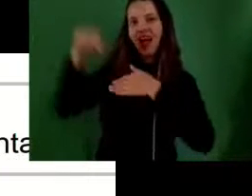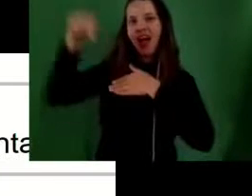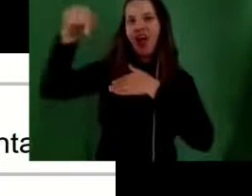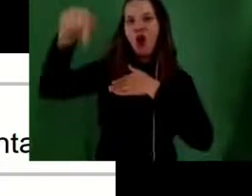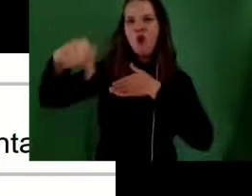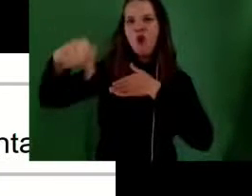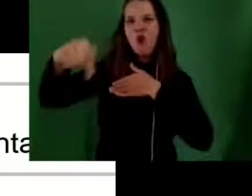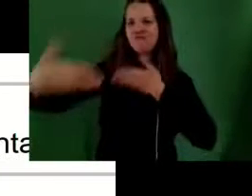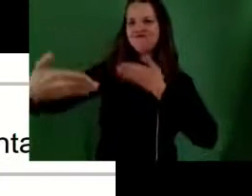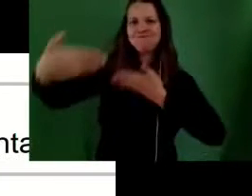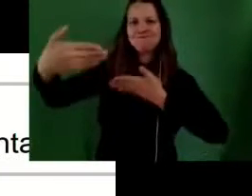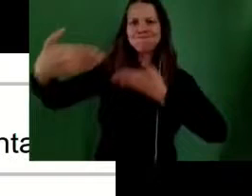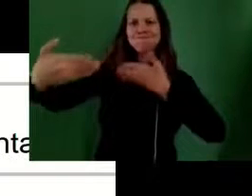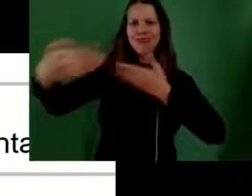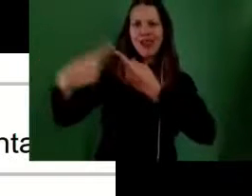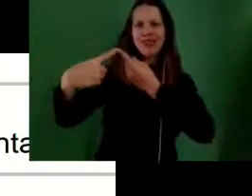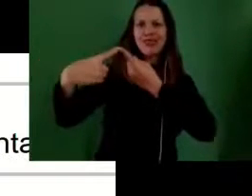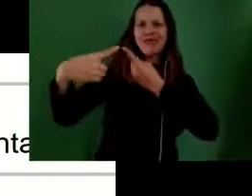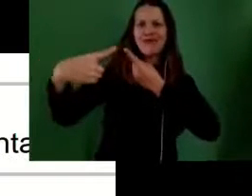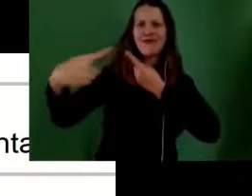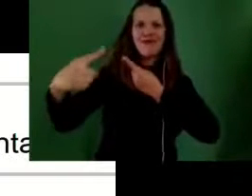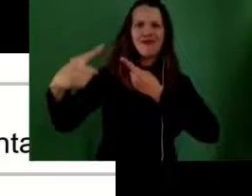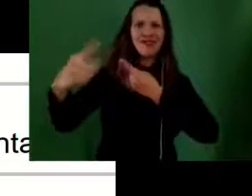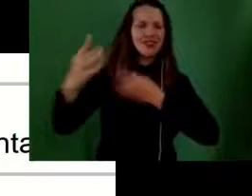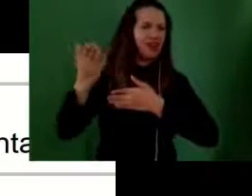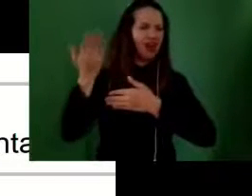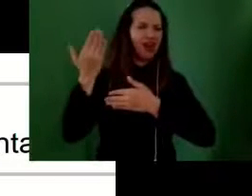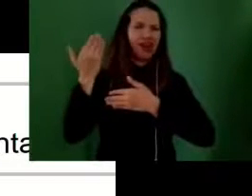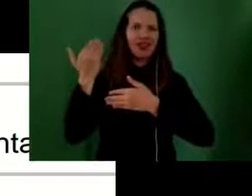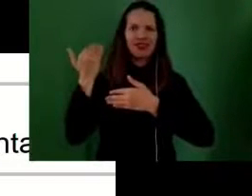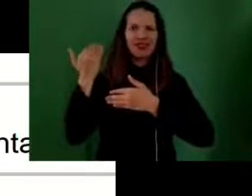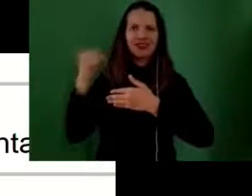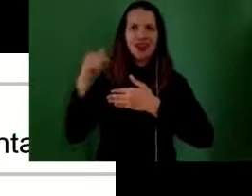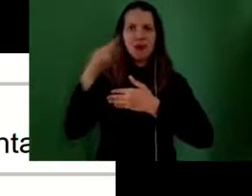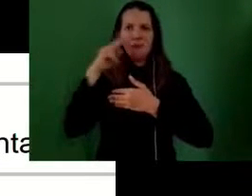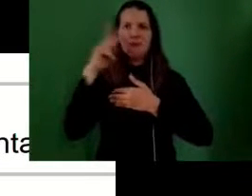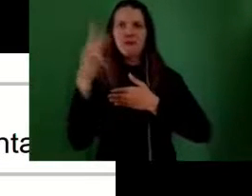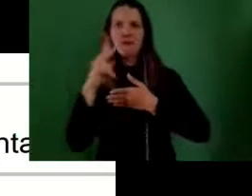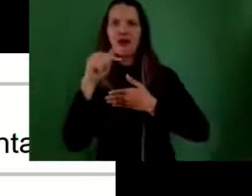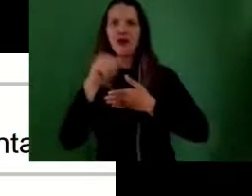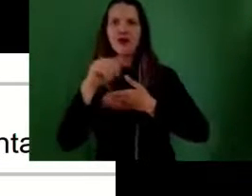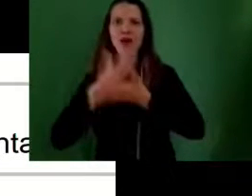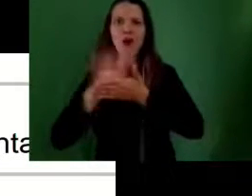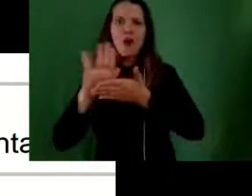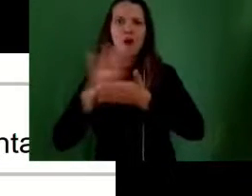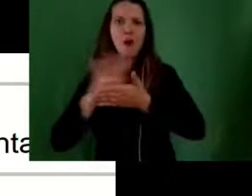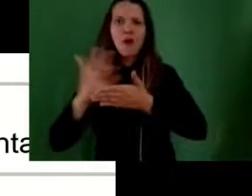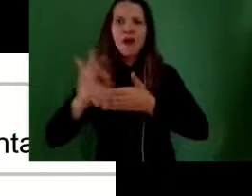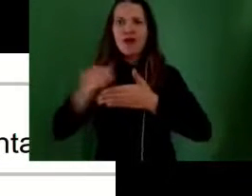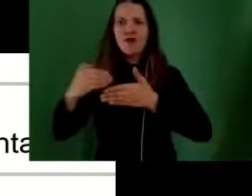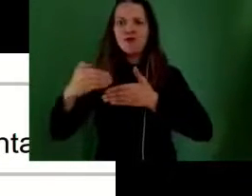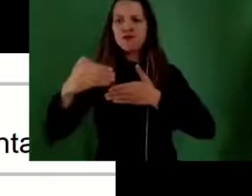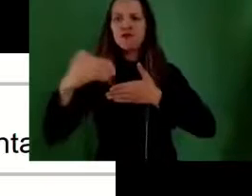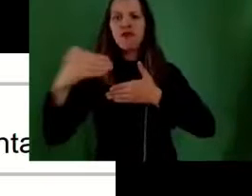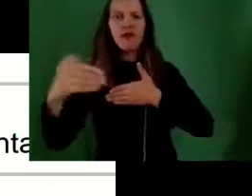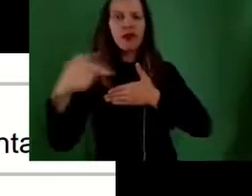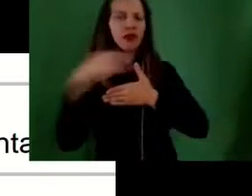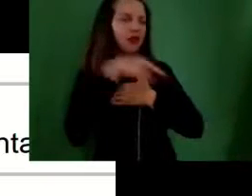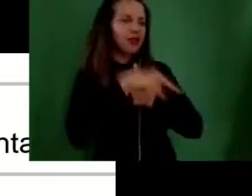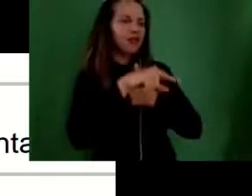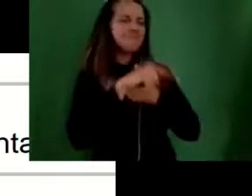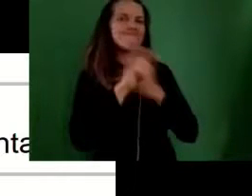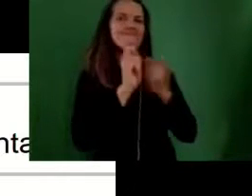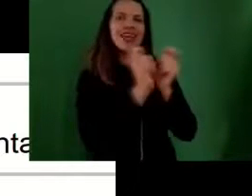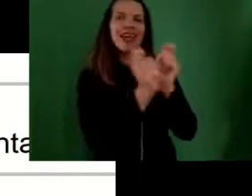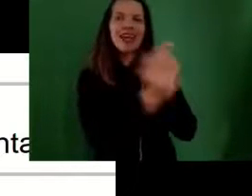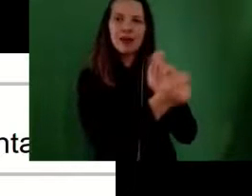irreconocible llegar a ver lo que es hoy día. Entonces, todos estos cambios tienen que ir de la mano